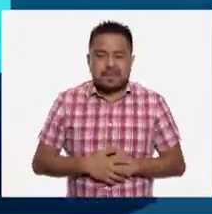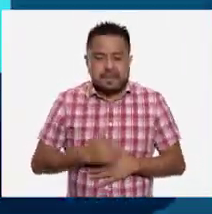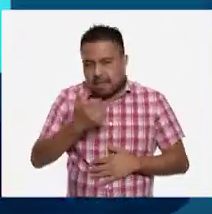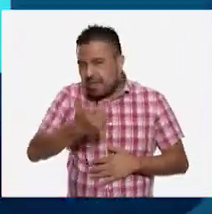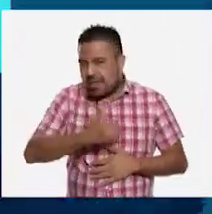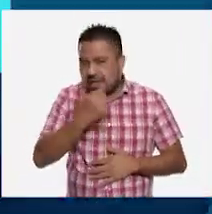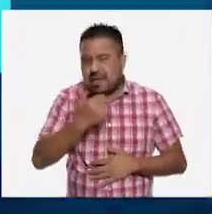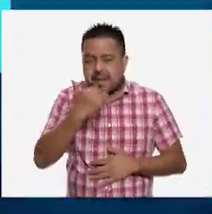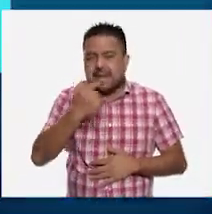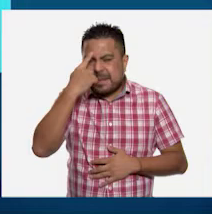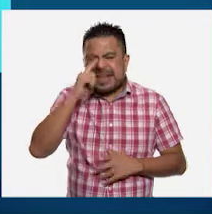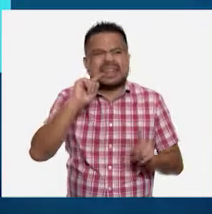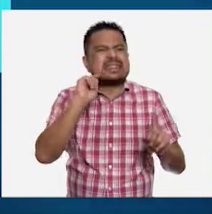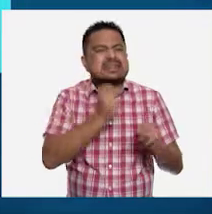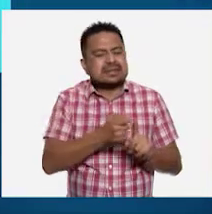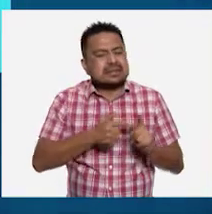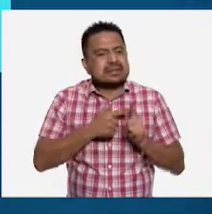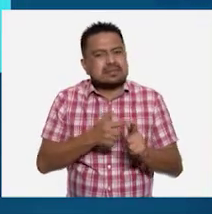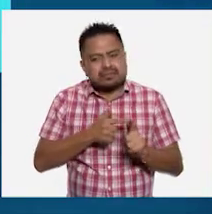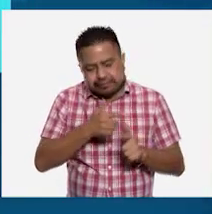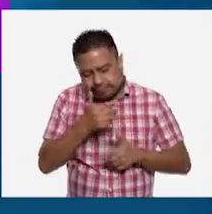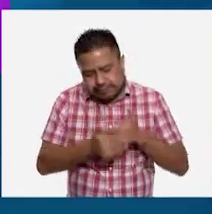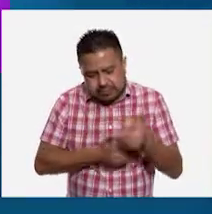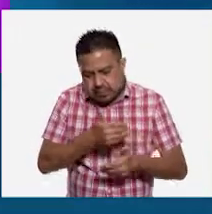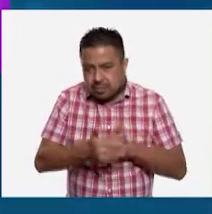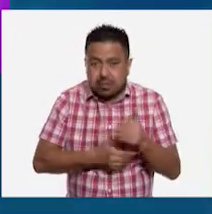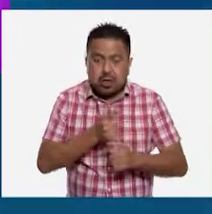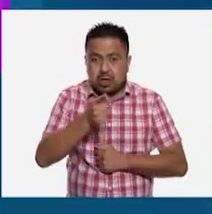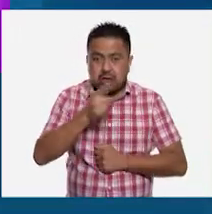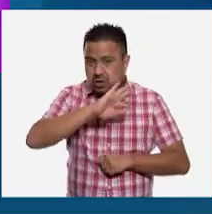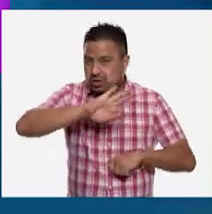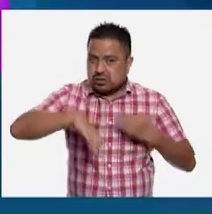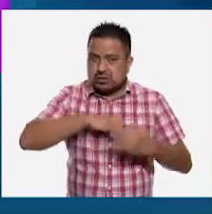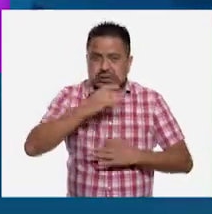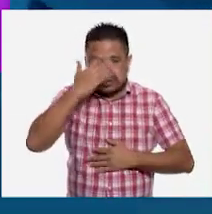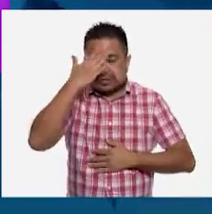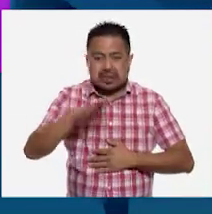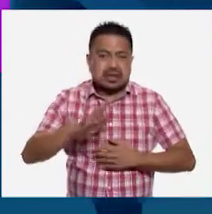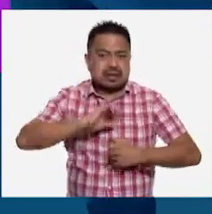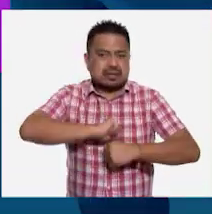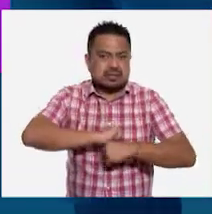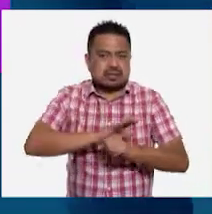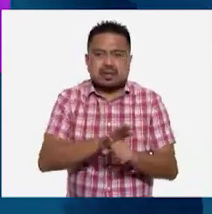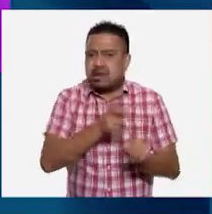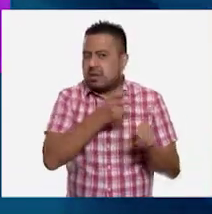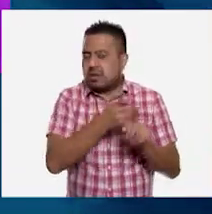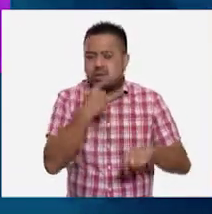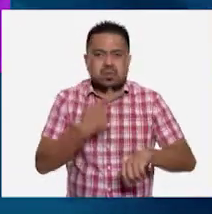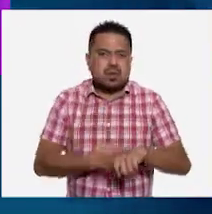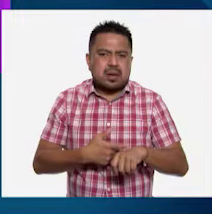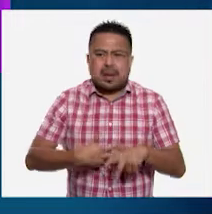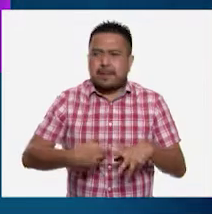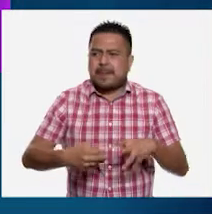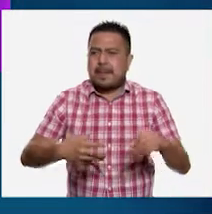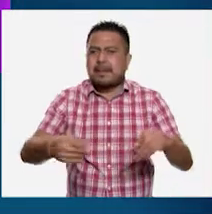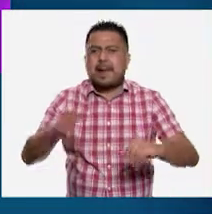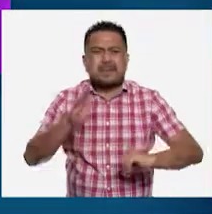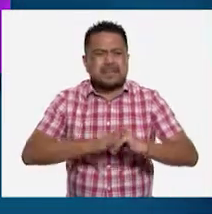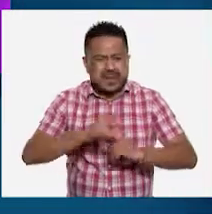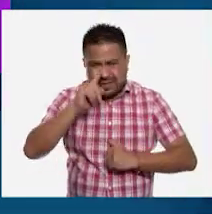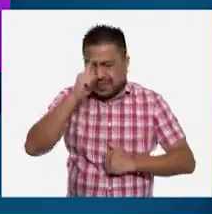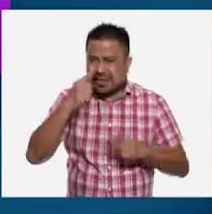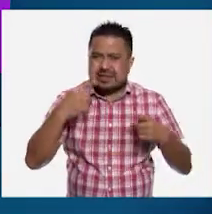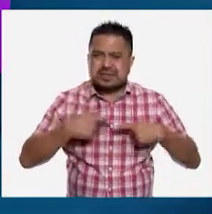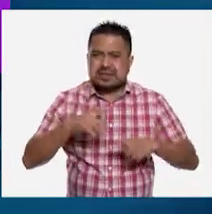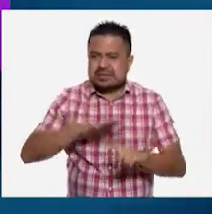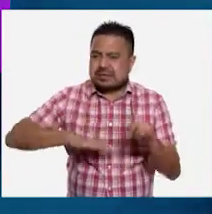Buenas prácticas para seguir adelante. Como todos sabemos, la COVID-19 es una enfermedad que se contagia muy fácilmente entre las